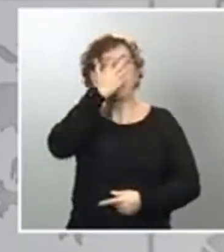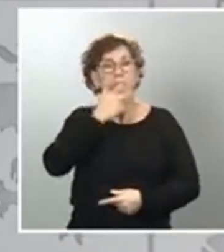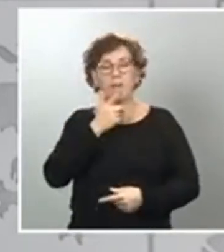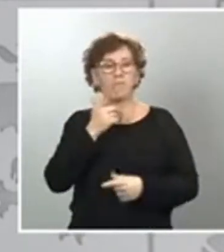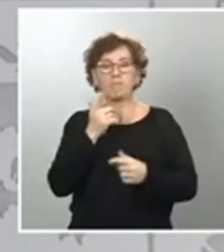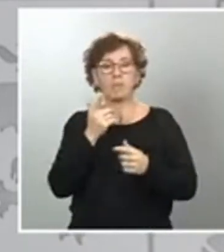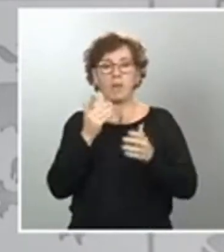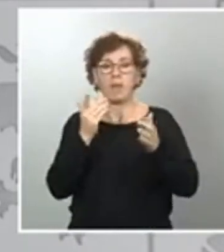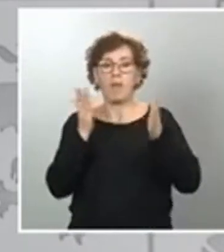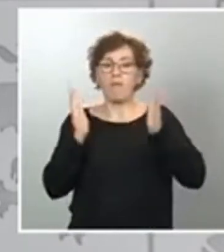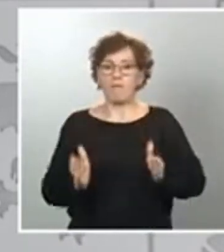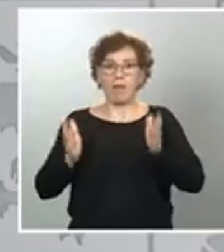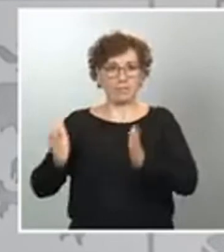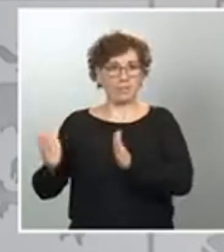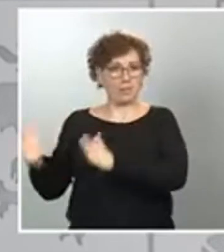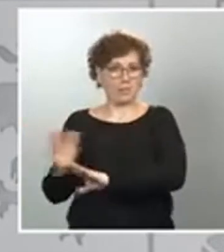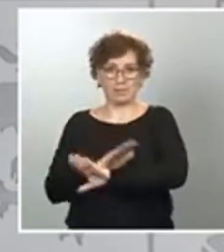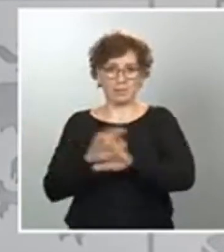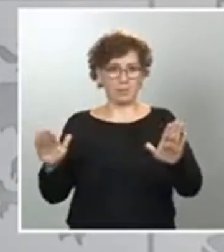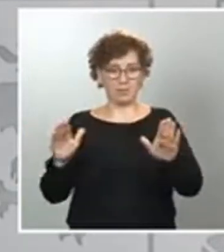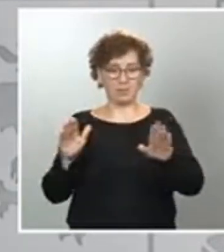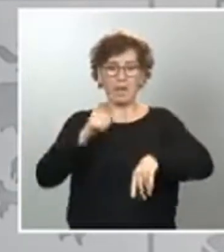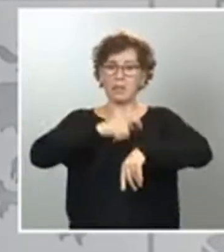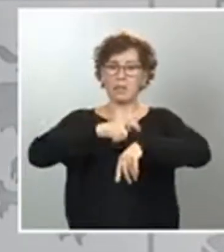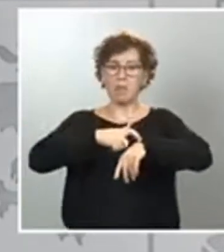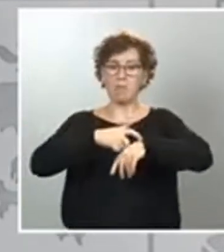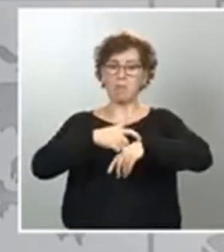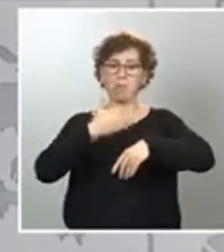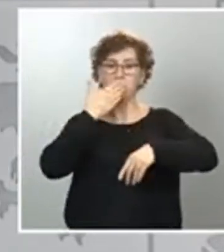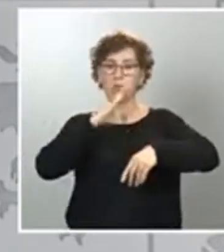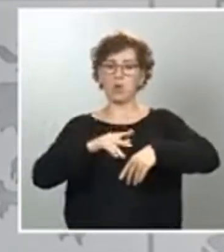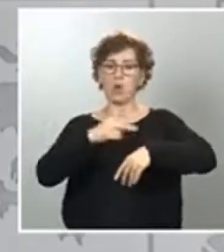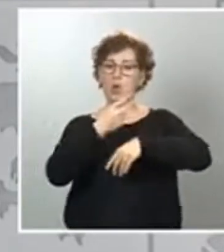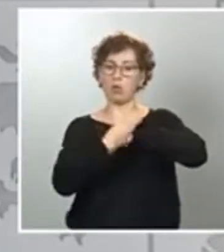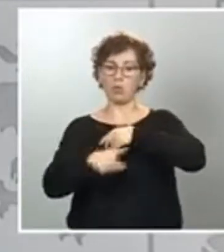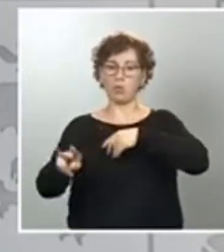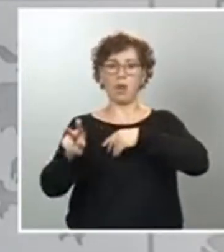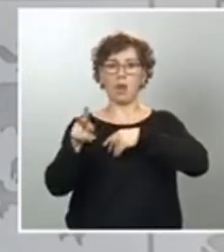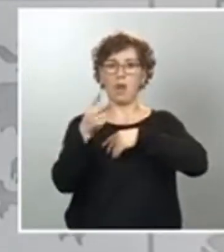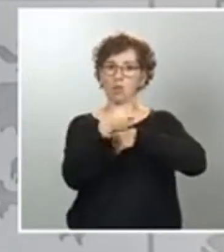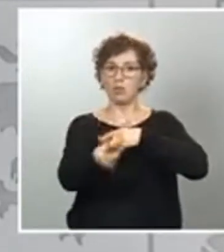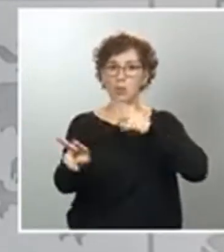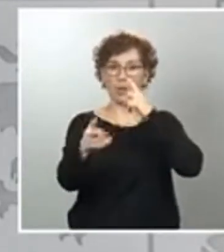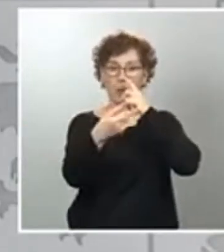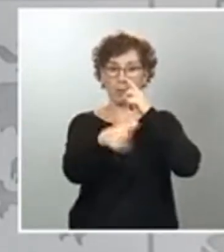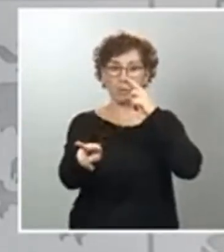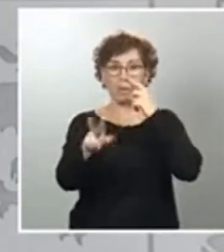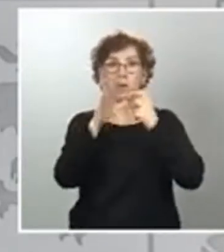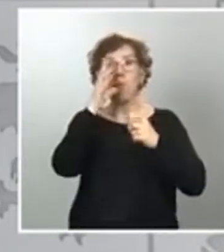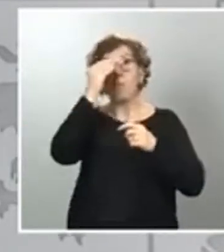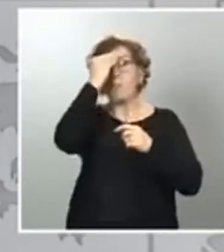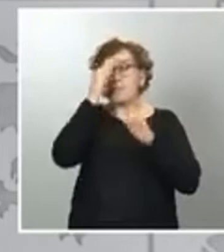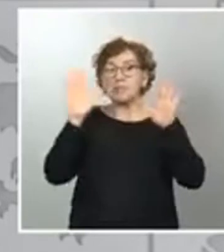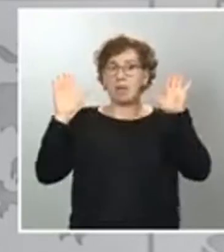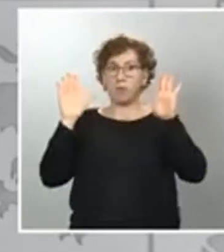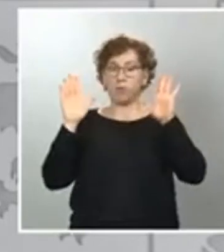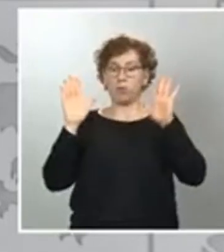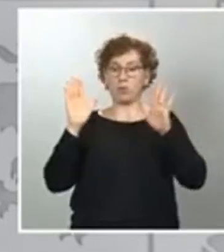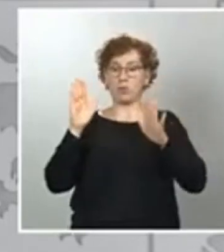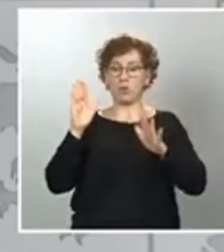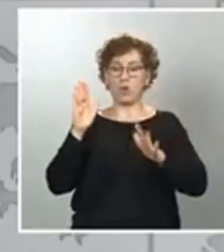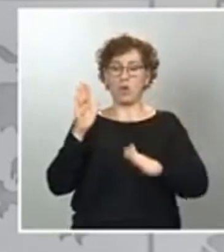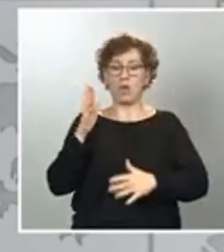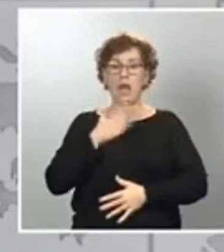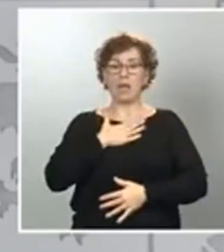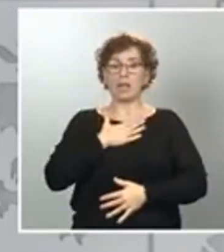de fases espaciadas en 2 semanas porque entendemos que es la capacidad de adaptación que se nos da de respuesta a